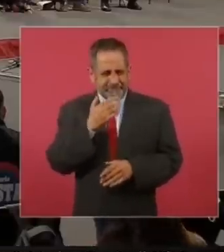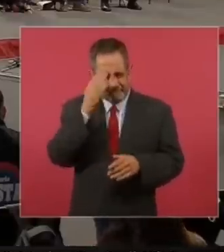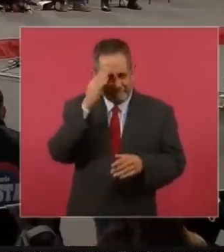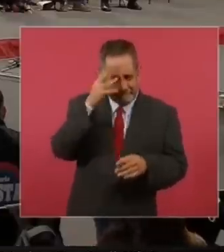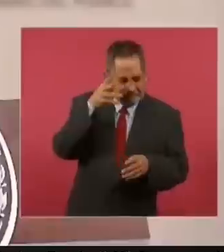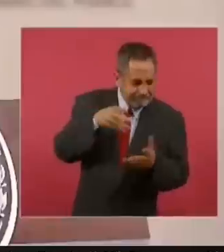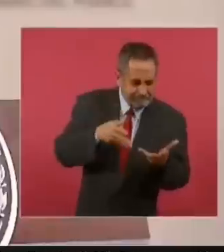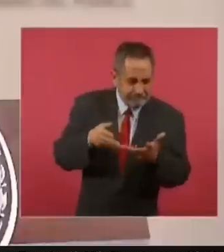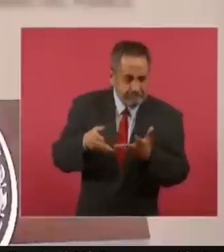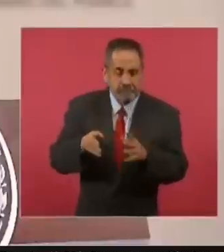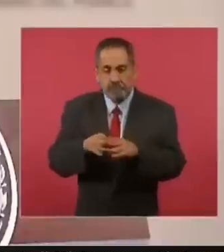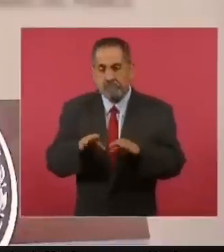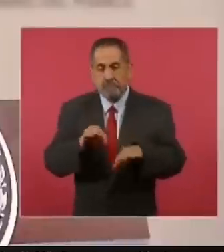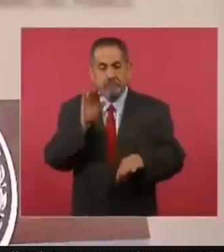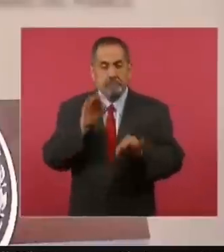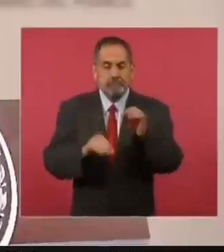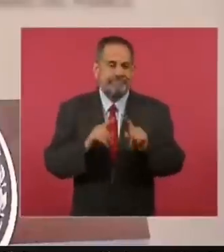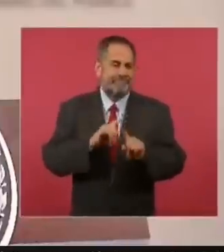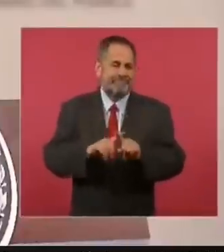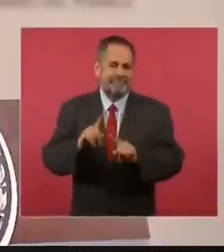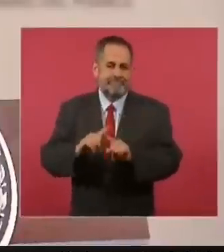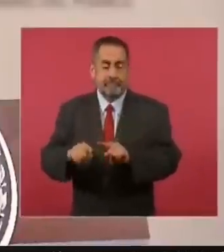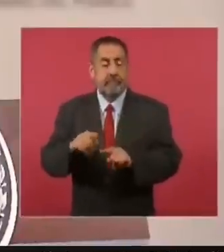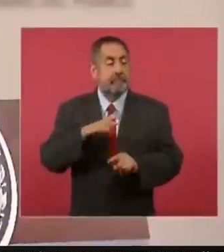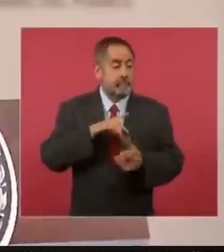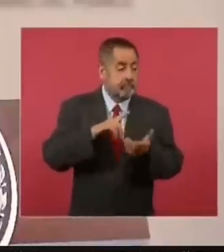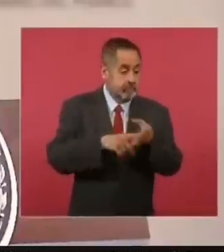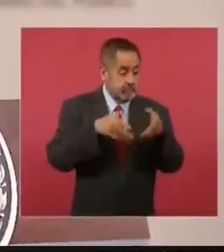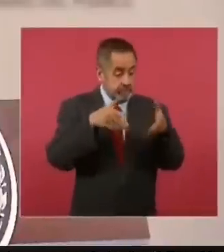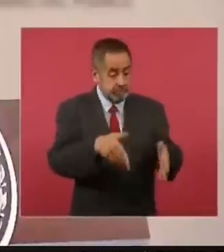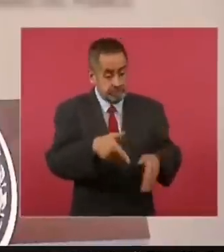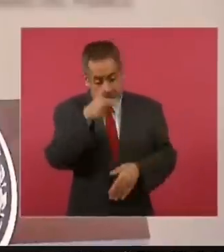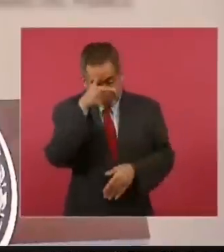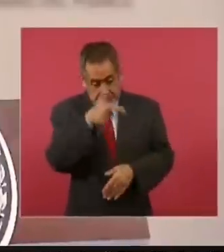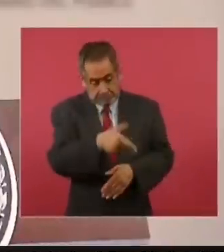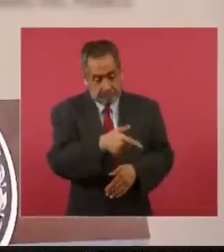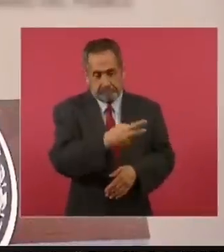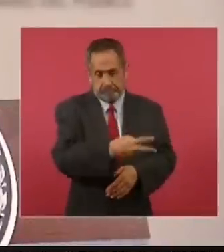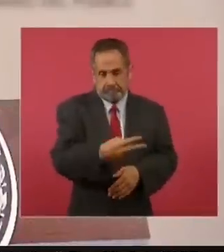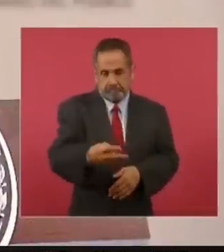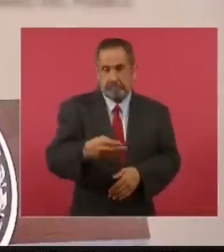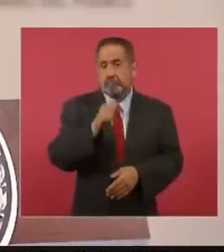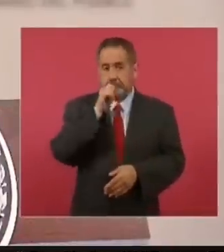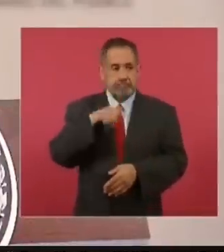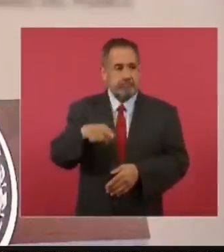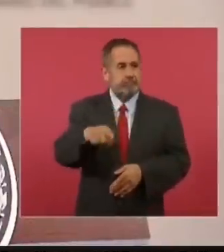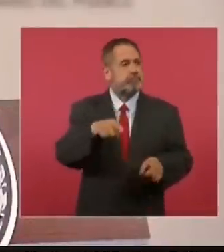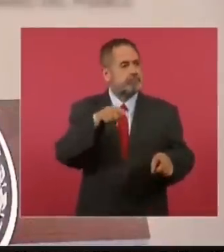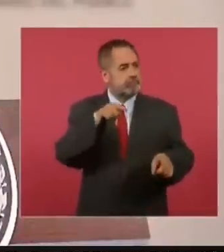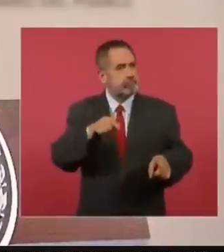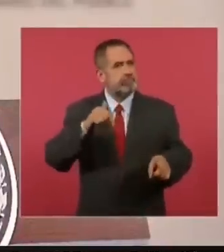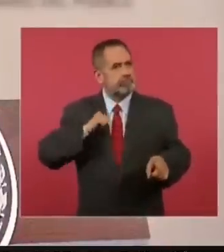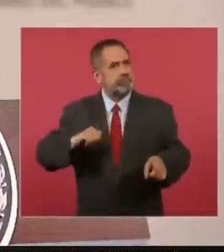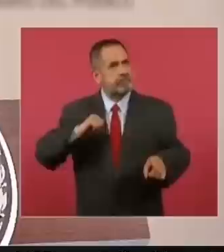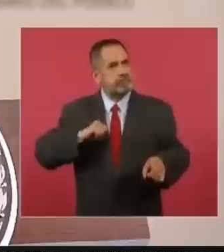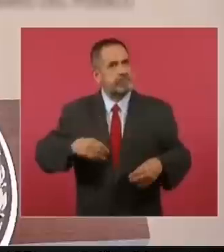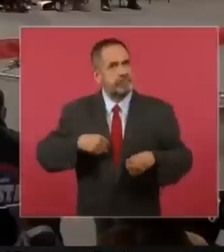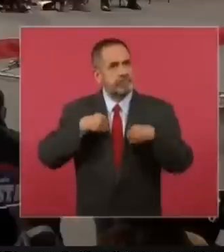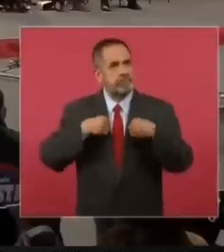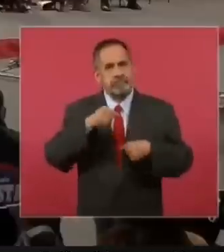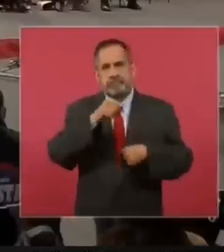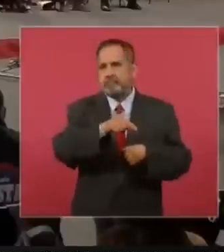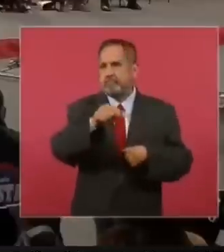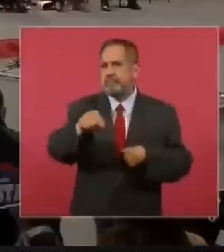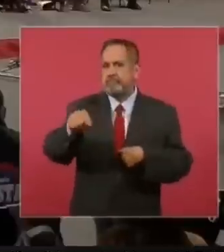ofrenda y 119 rasgos naturales asociados a la presencia de grupos humanos en el tema